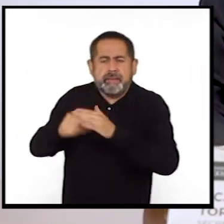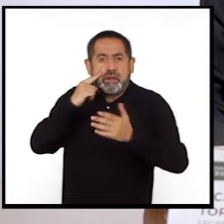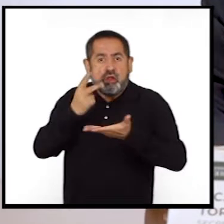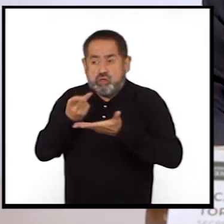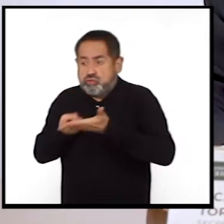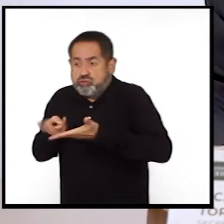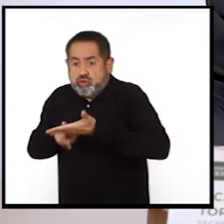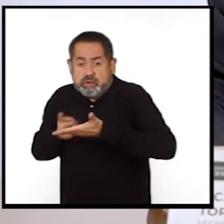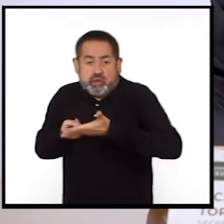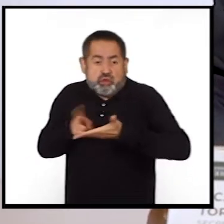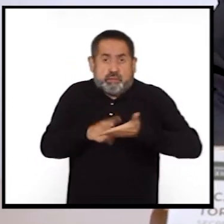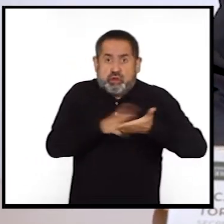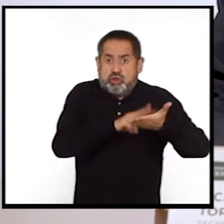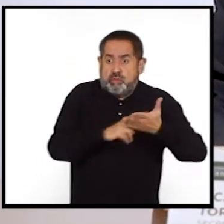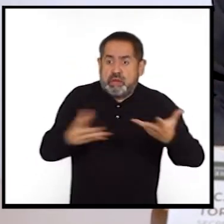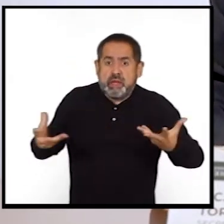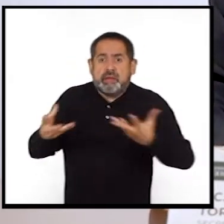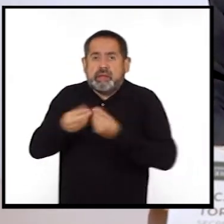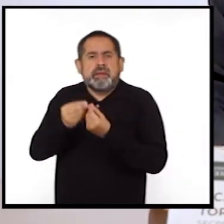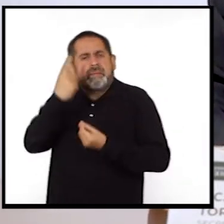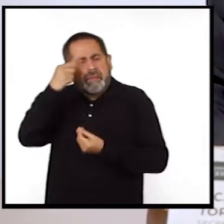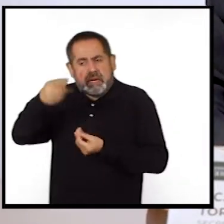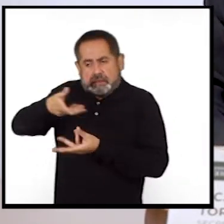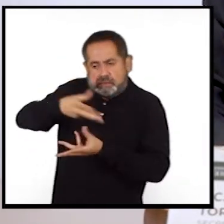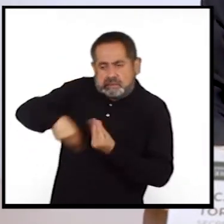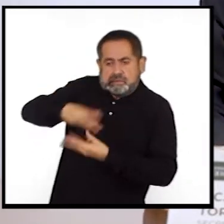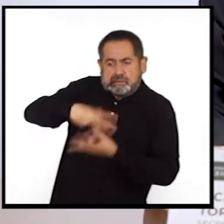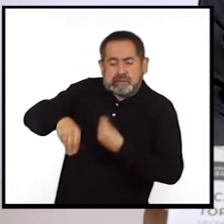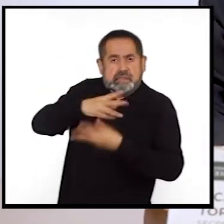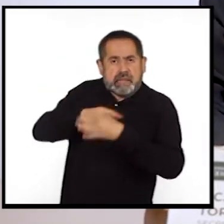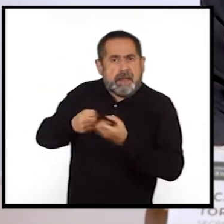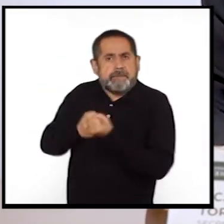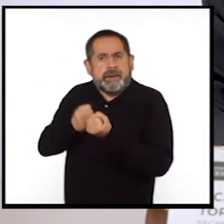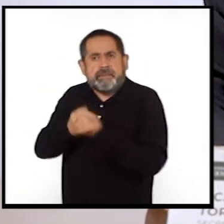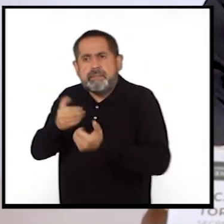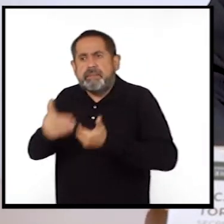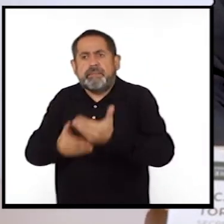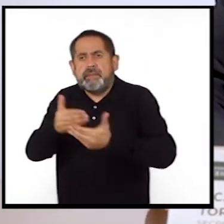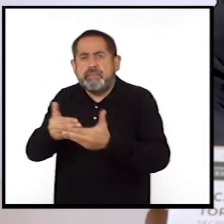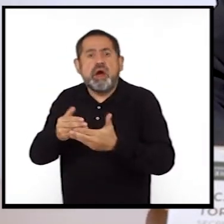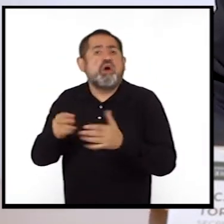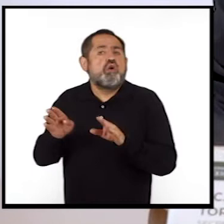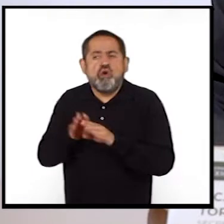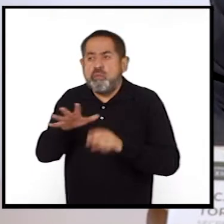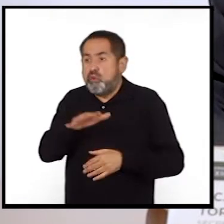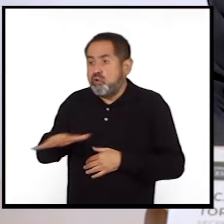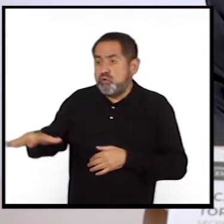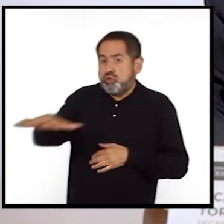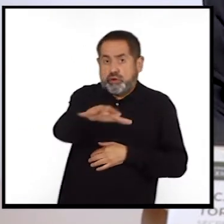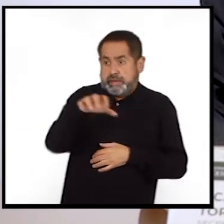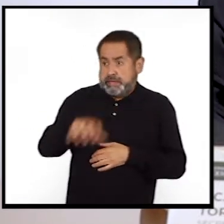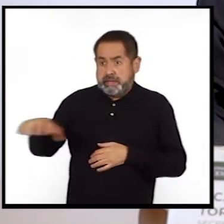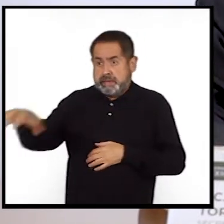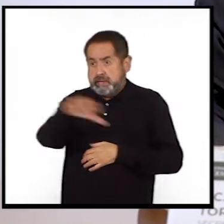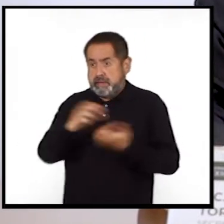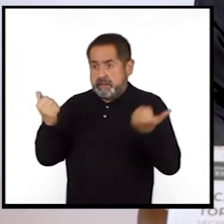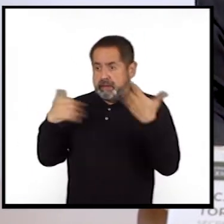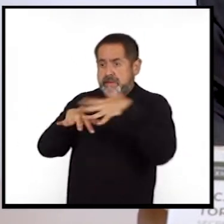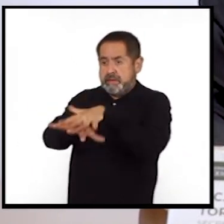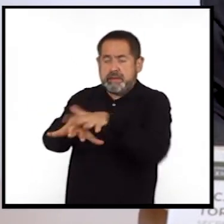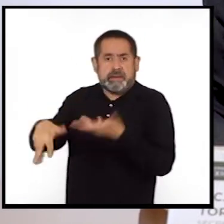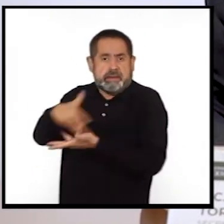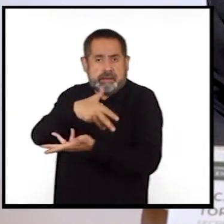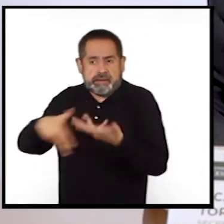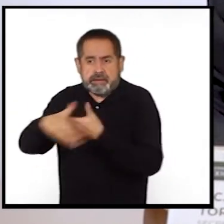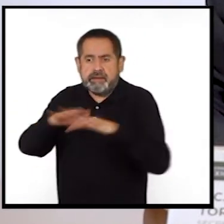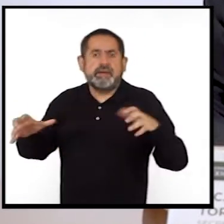una orientación transversal hacia la sostenibilidad y la integración de todos